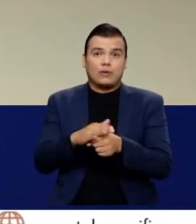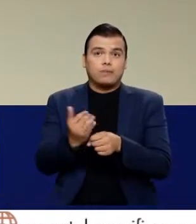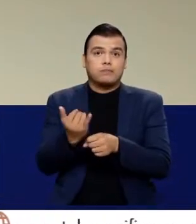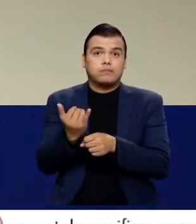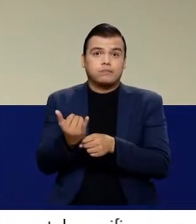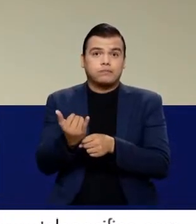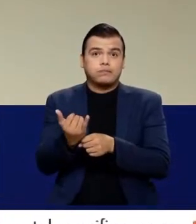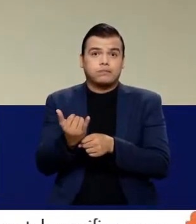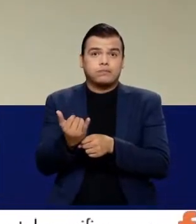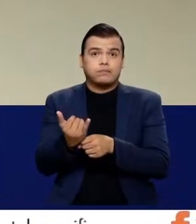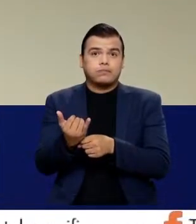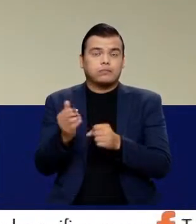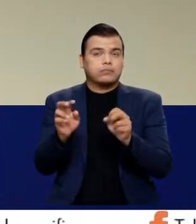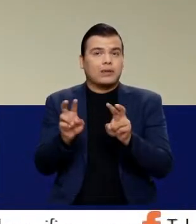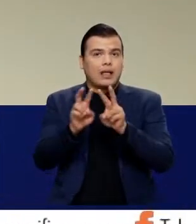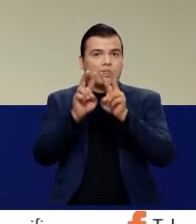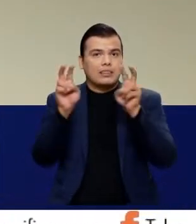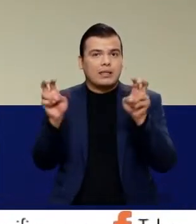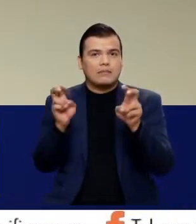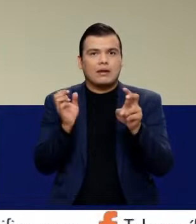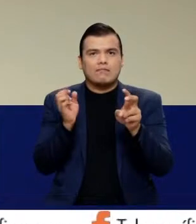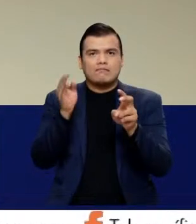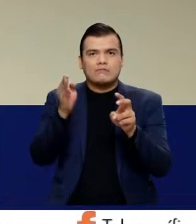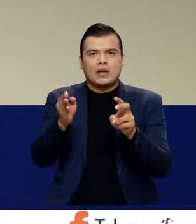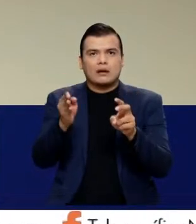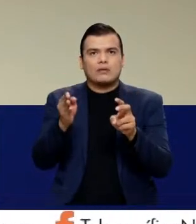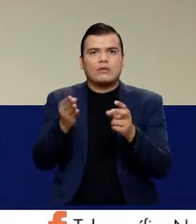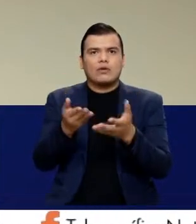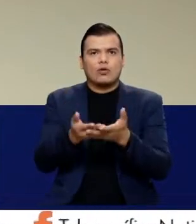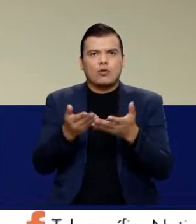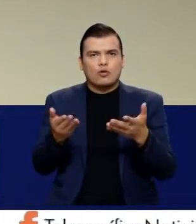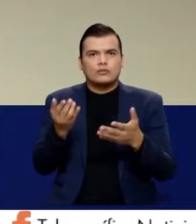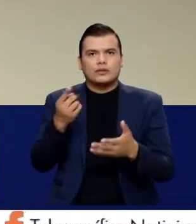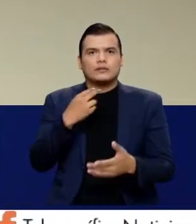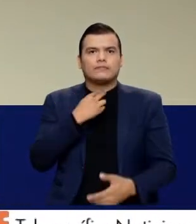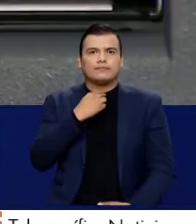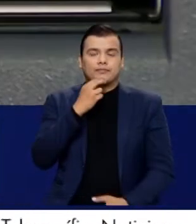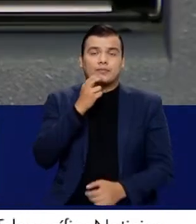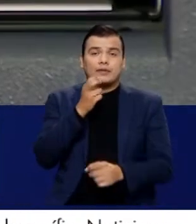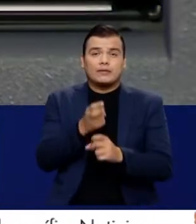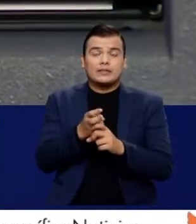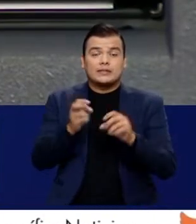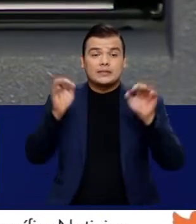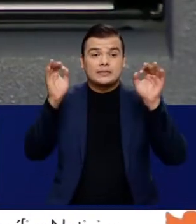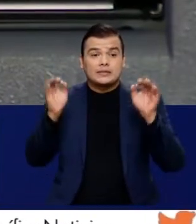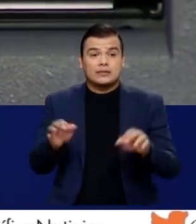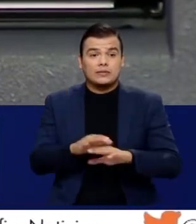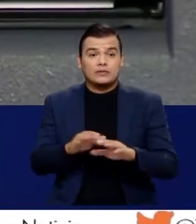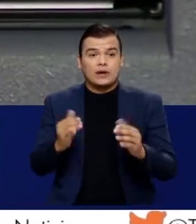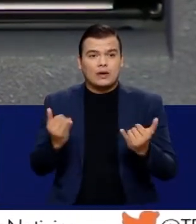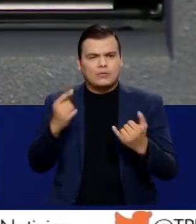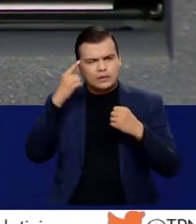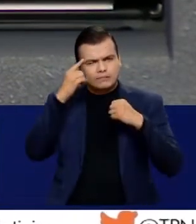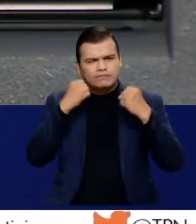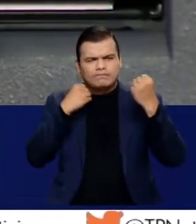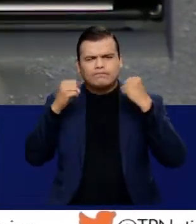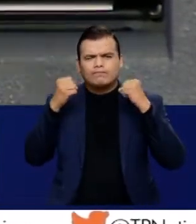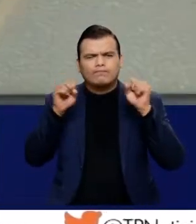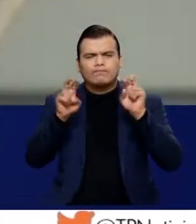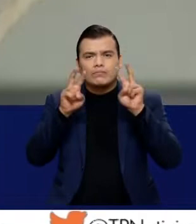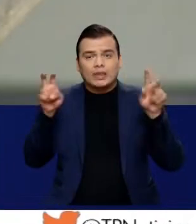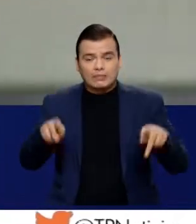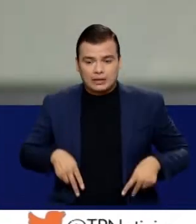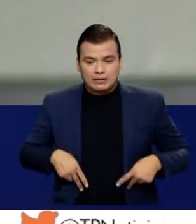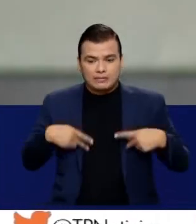impresión de materias primas los temas bancarios los temas financieros a la venta la operación otra de las preocupaciones está relacionada con la inflación